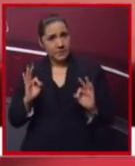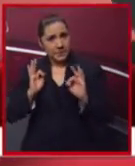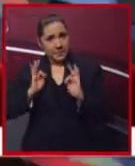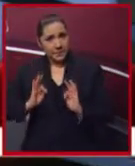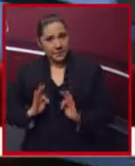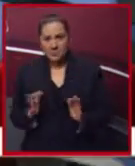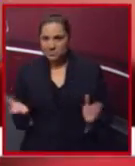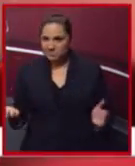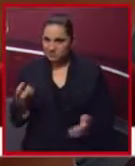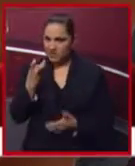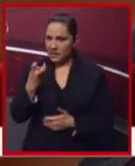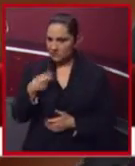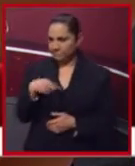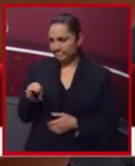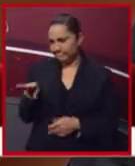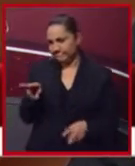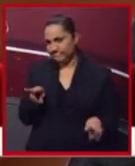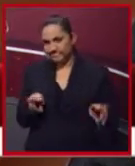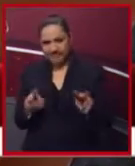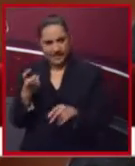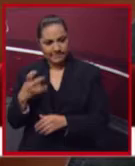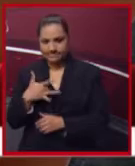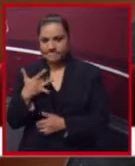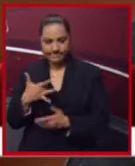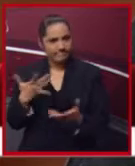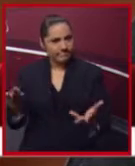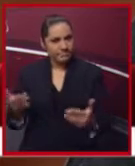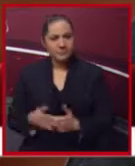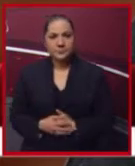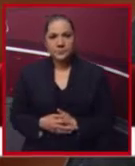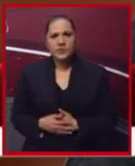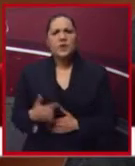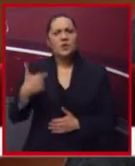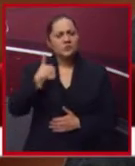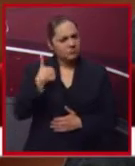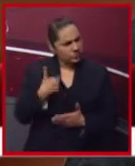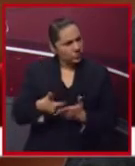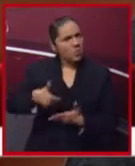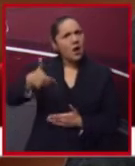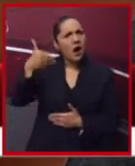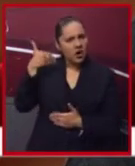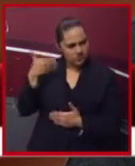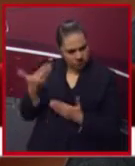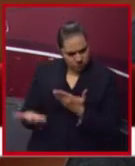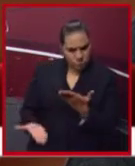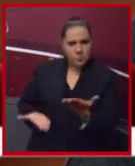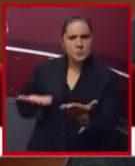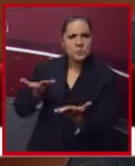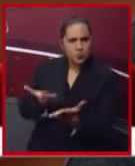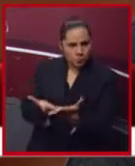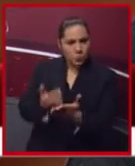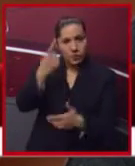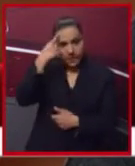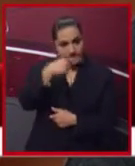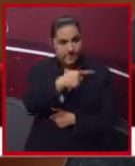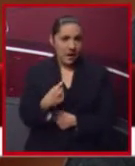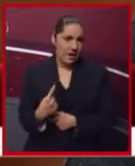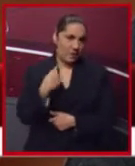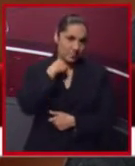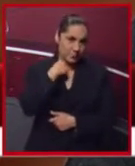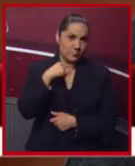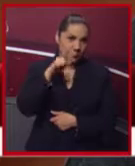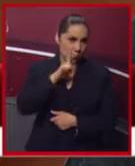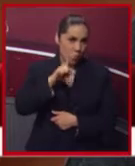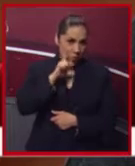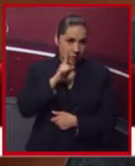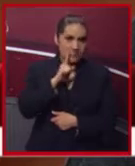yo. Yo fui la que promoví el que se incorporara el feminicidio a nivel constitucional. Sin embargo, después